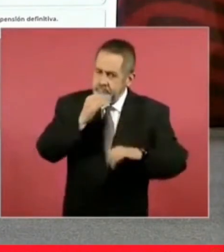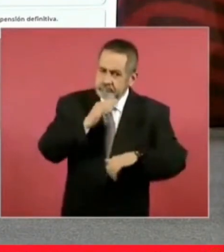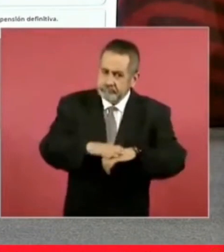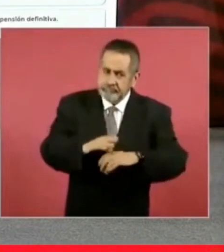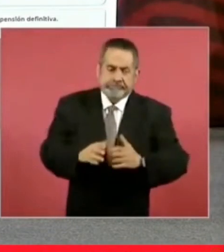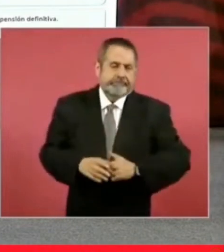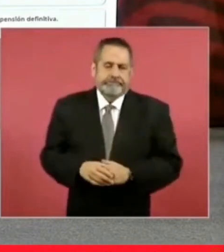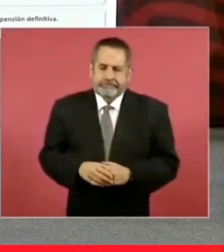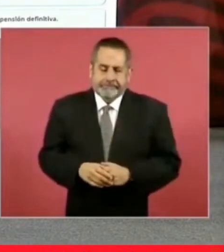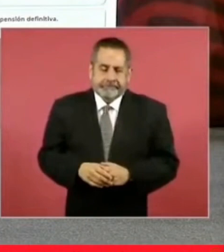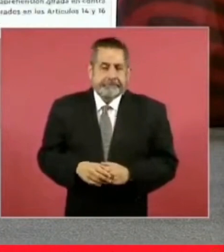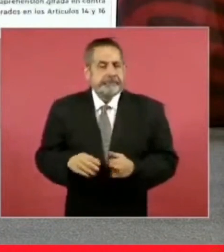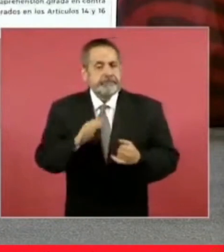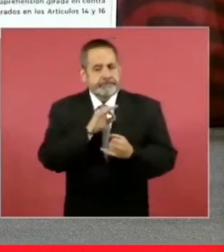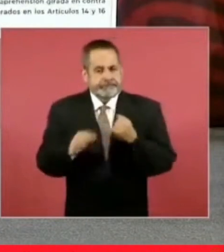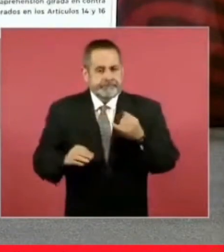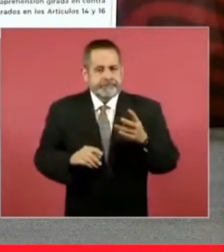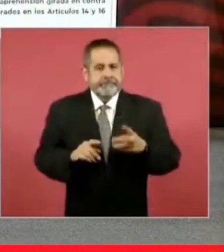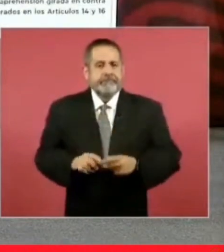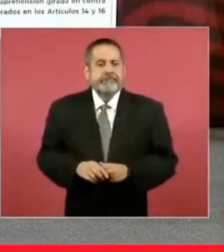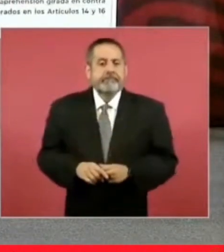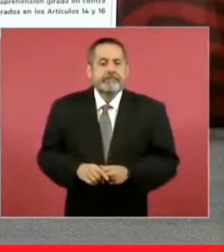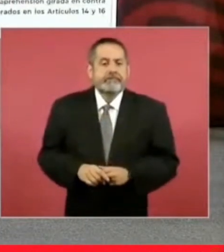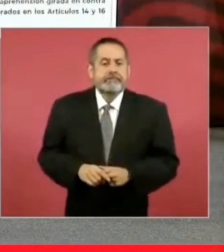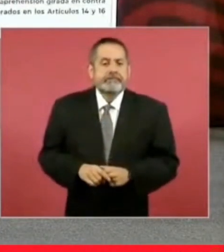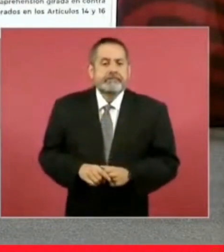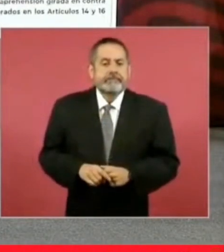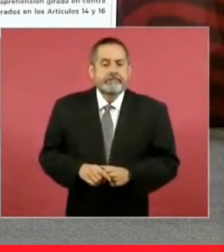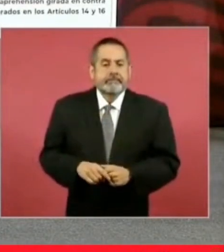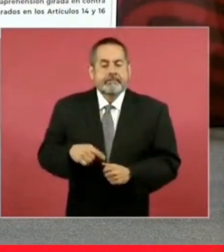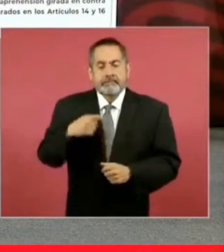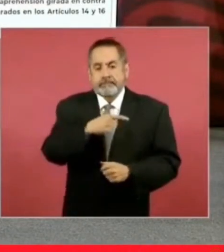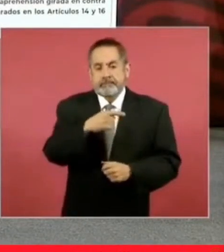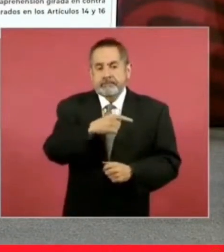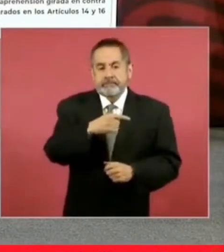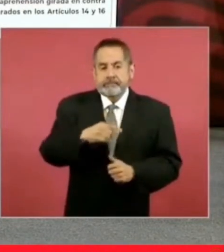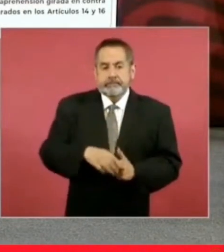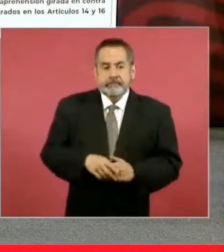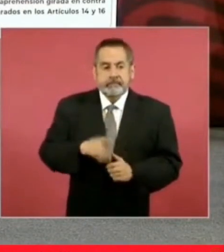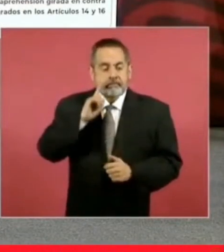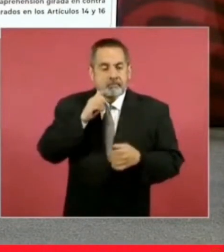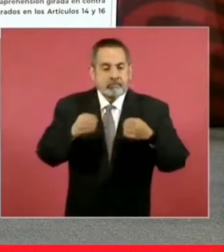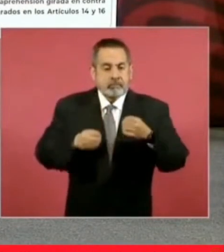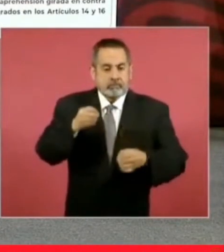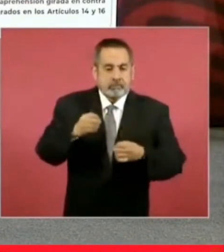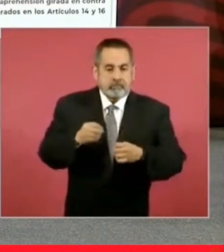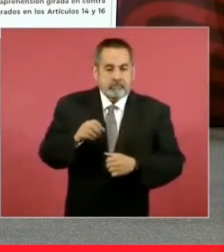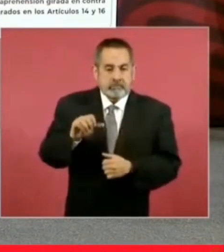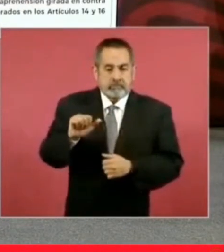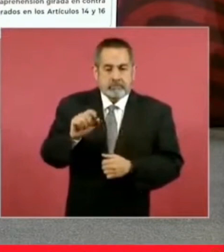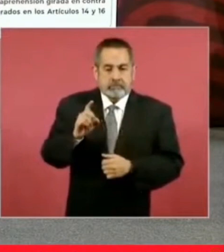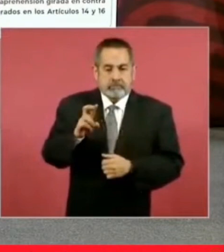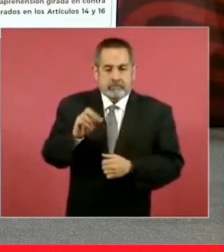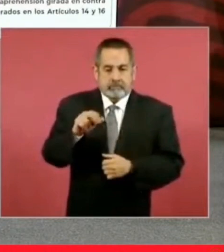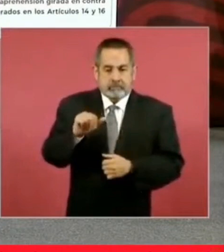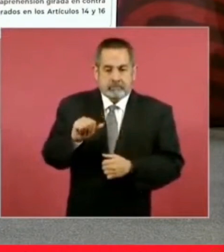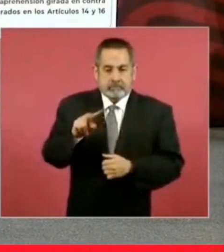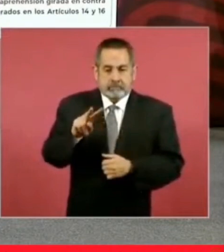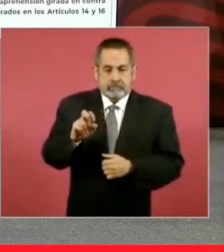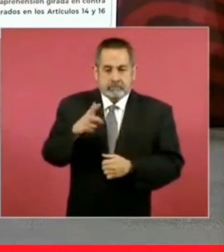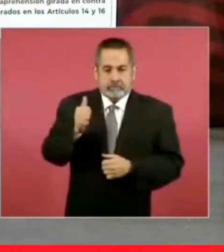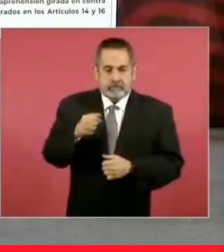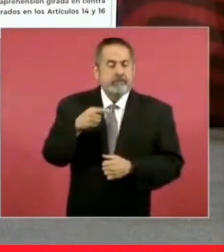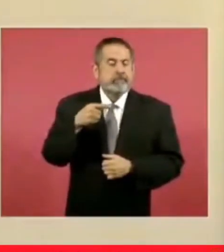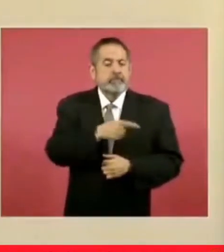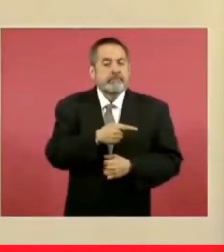el último caso adelante es el caso de la jueza Adriana Yolanda Vega Marroquín